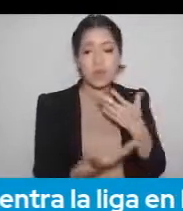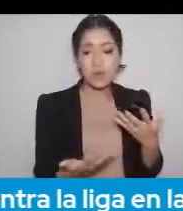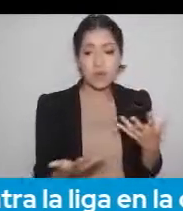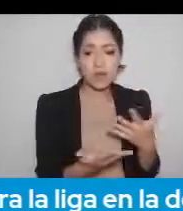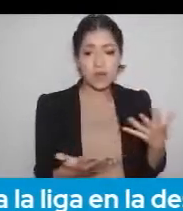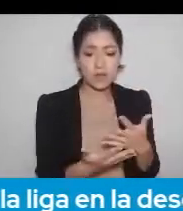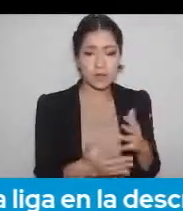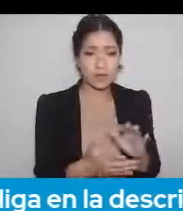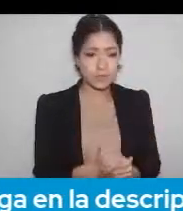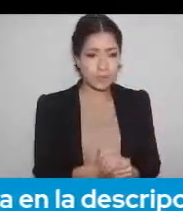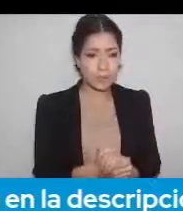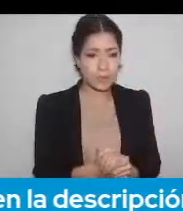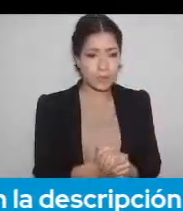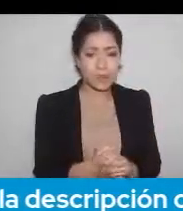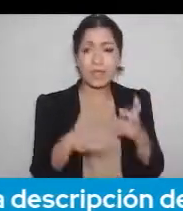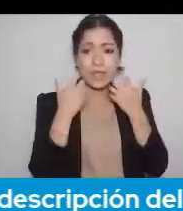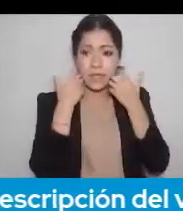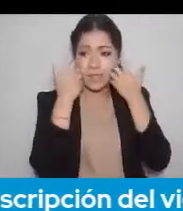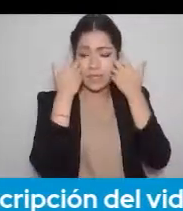perdonado.